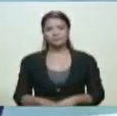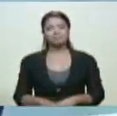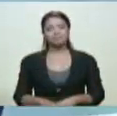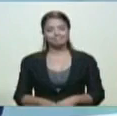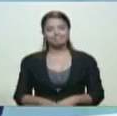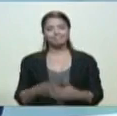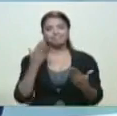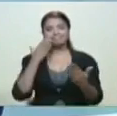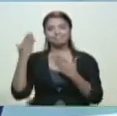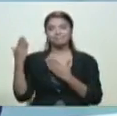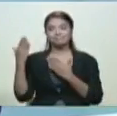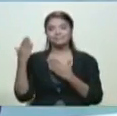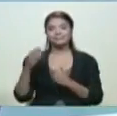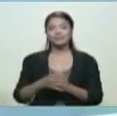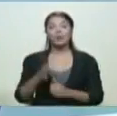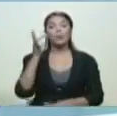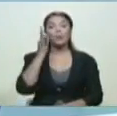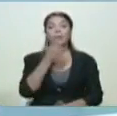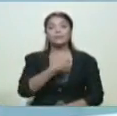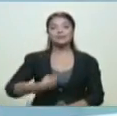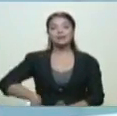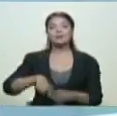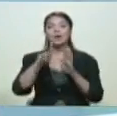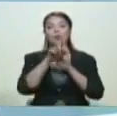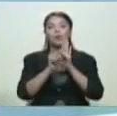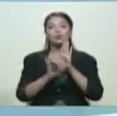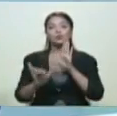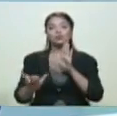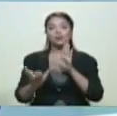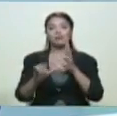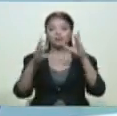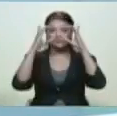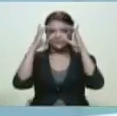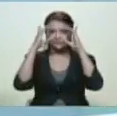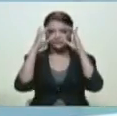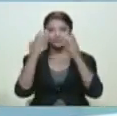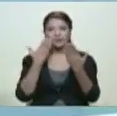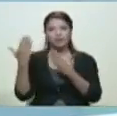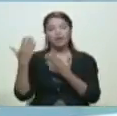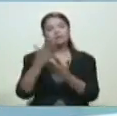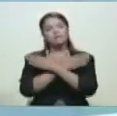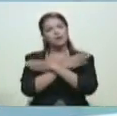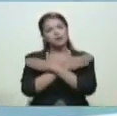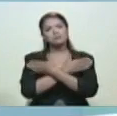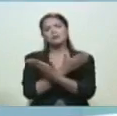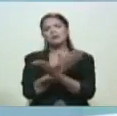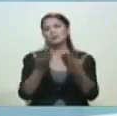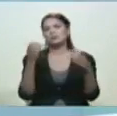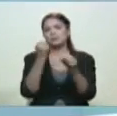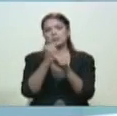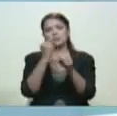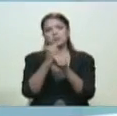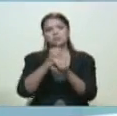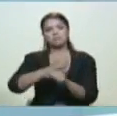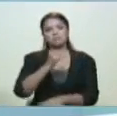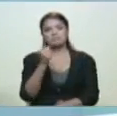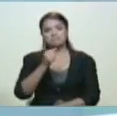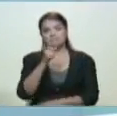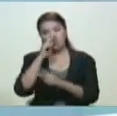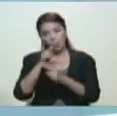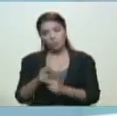Ahí están las palabras de la Presidenta de la Asamblea Nacional Constituyente, Delcy Rodríguez. Felicitaciones a todos los funcionarios que